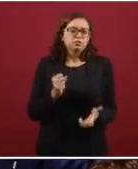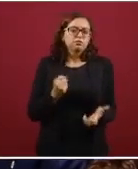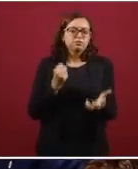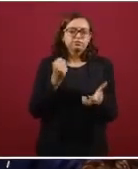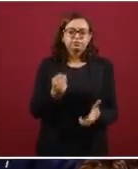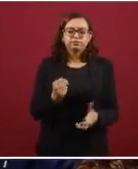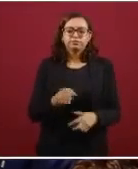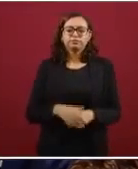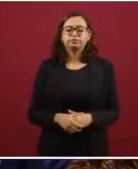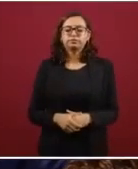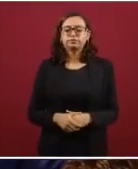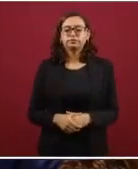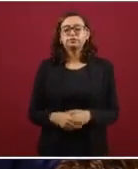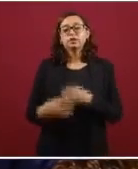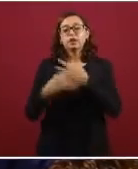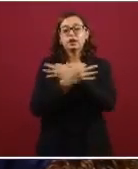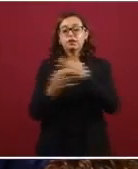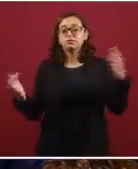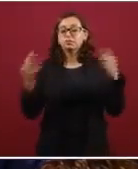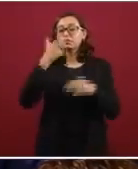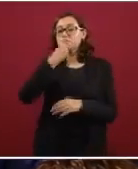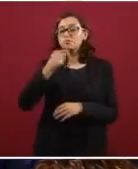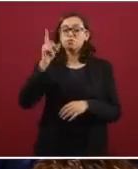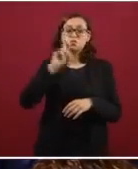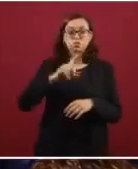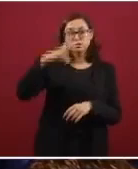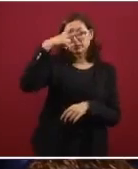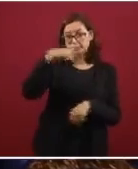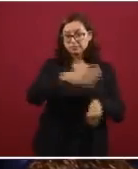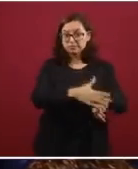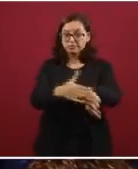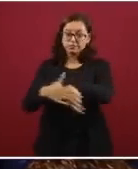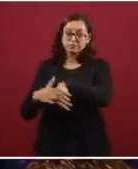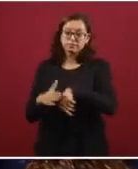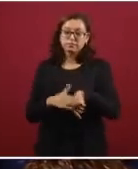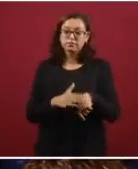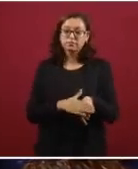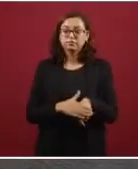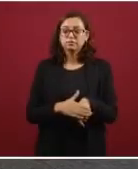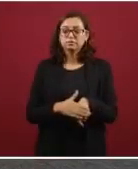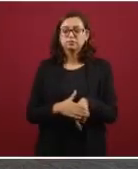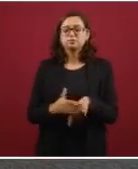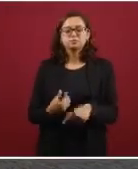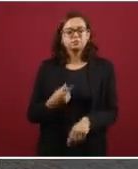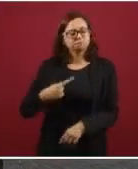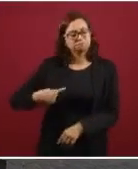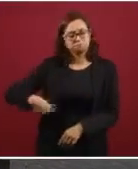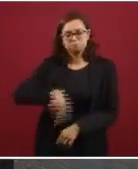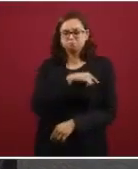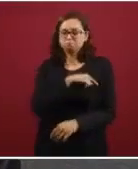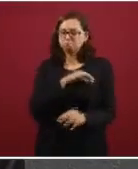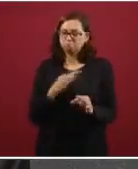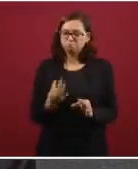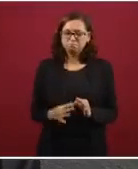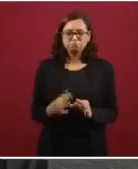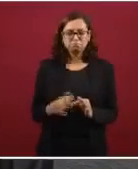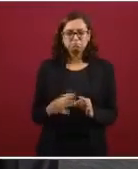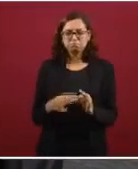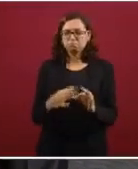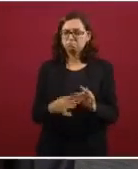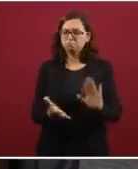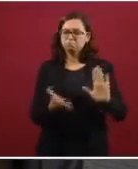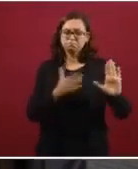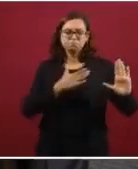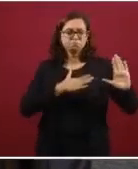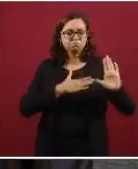los mexicanos que vamos a seguir cumpliendo con el